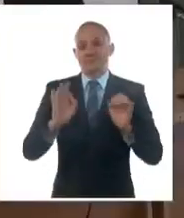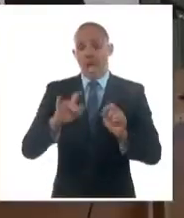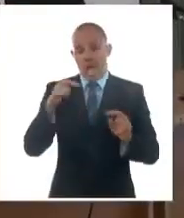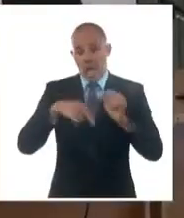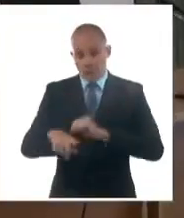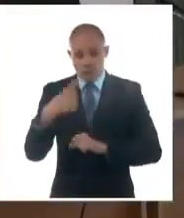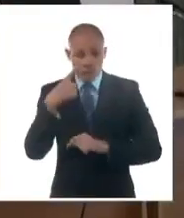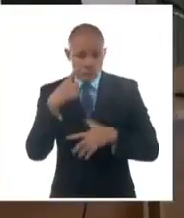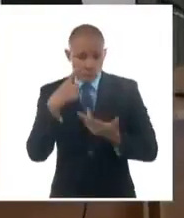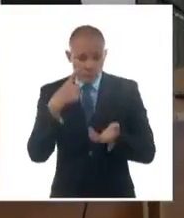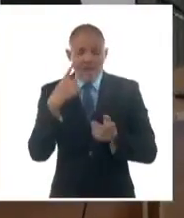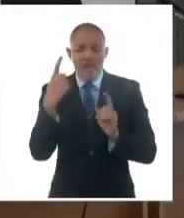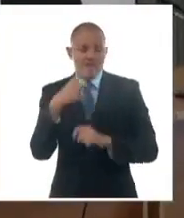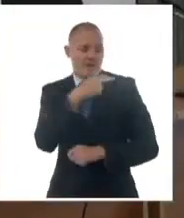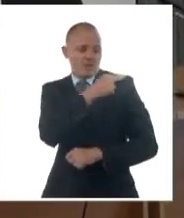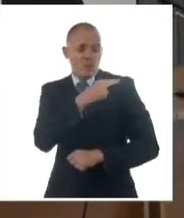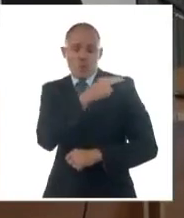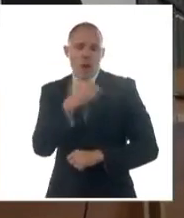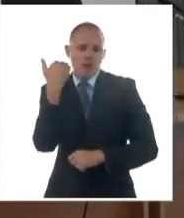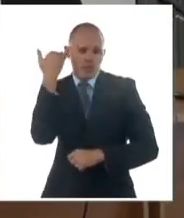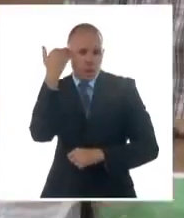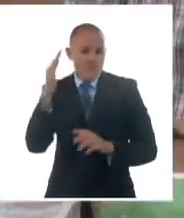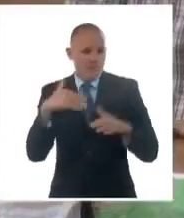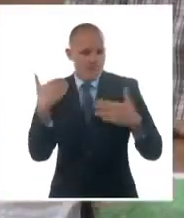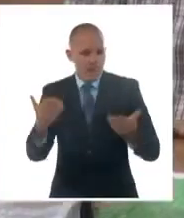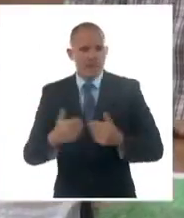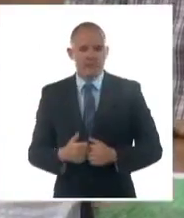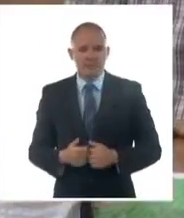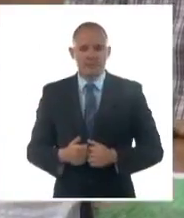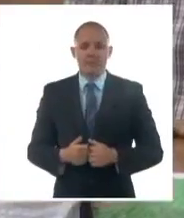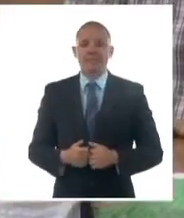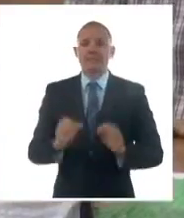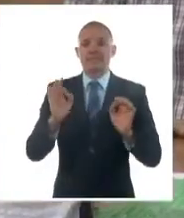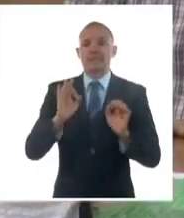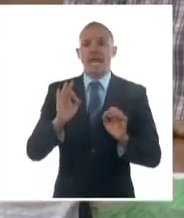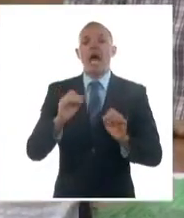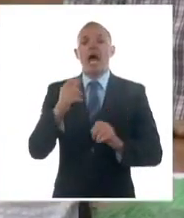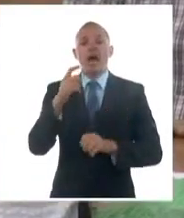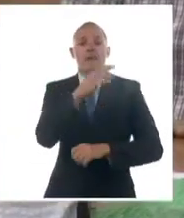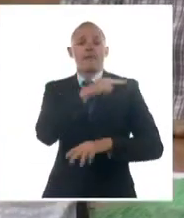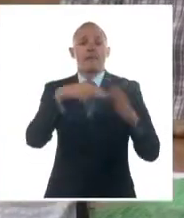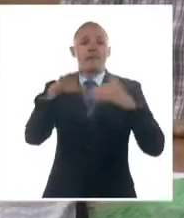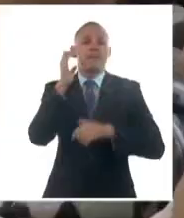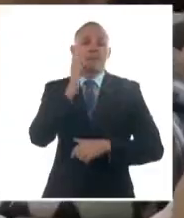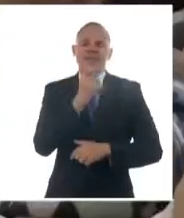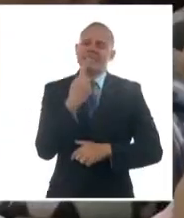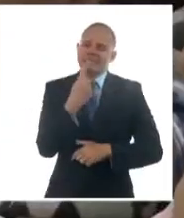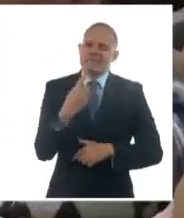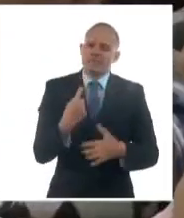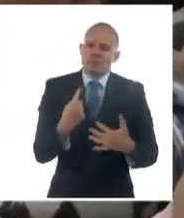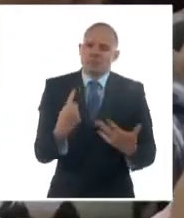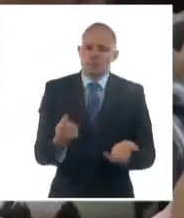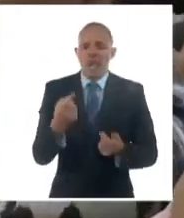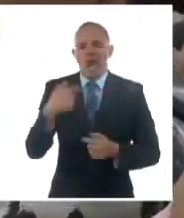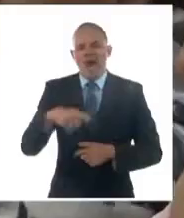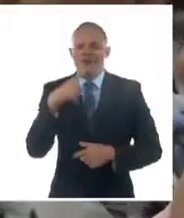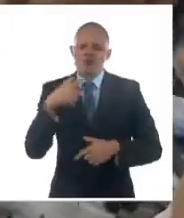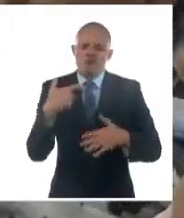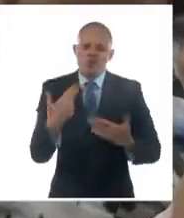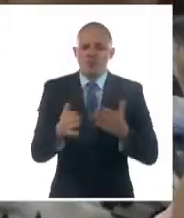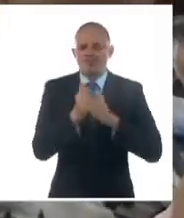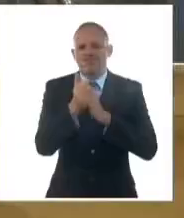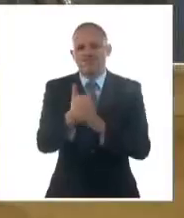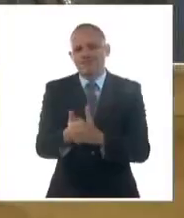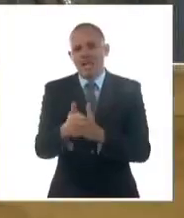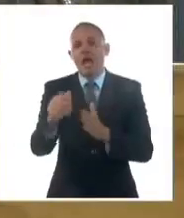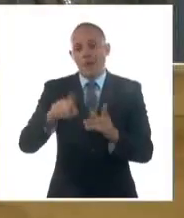formación y capacitación de cuadros. A decir de Marrero Cruz, tenemos que revisar las maneras en que estamos dirigiendo y ser más exigentes